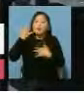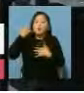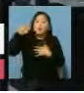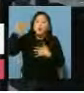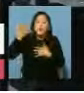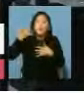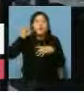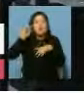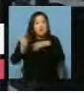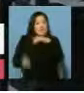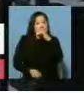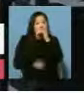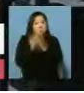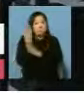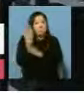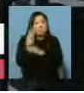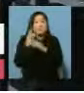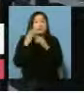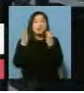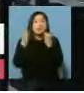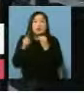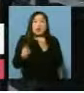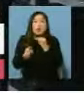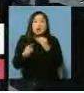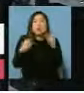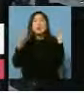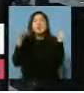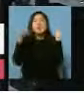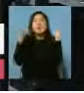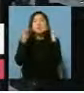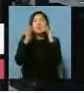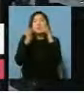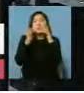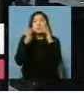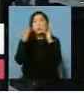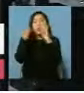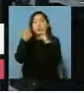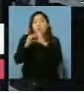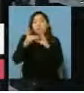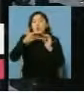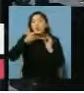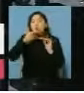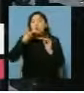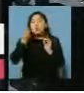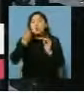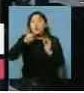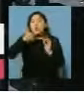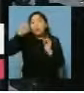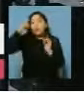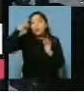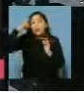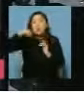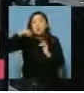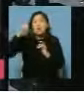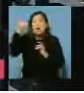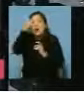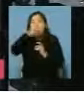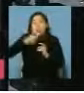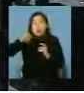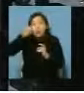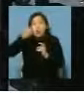hemos creado, está un mail, que es susepu@jujuy.gob.ar.